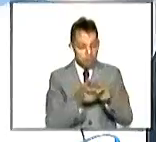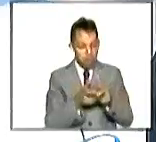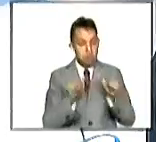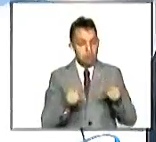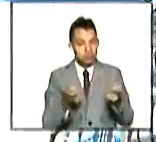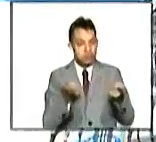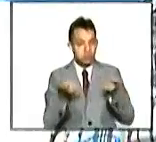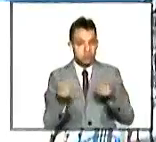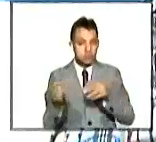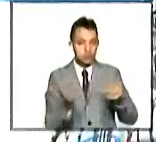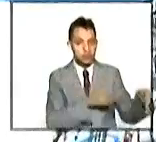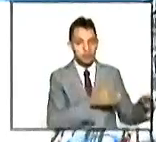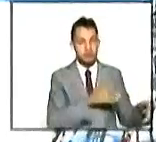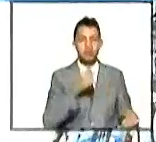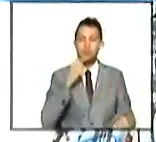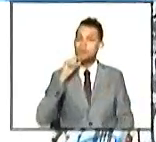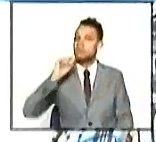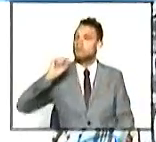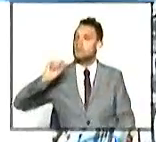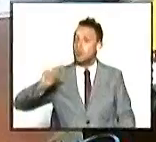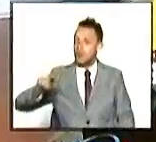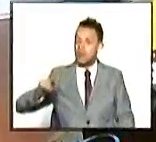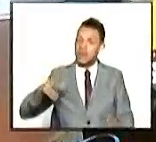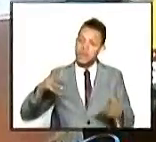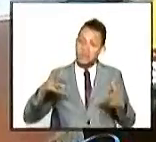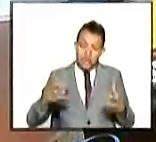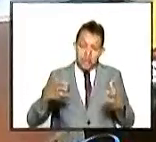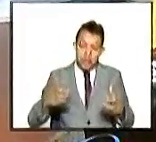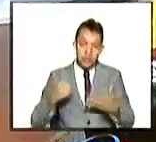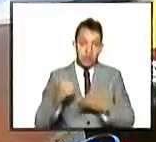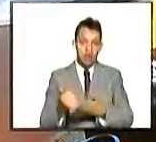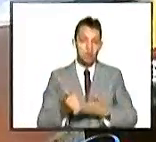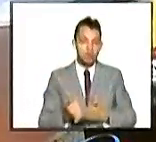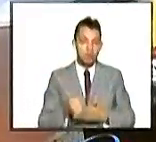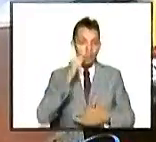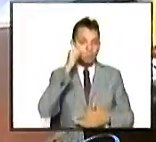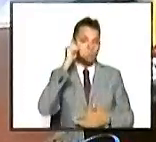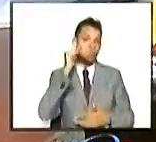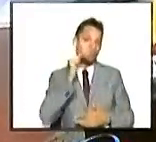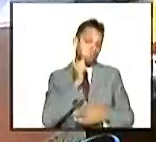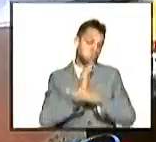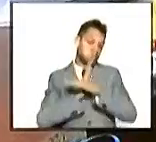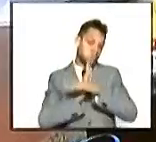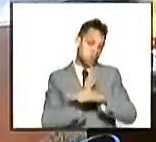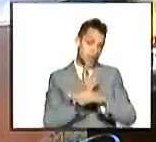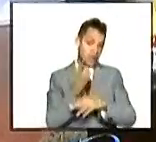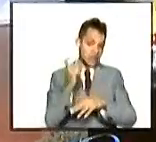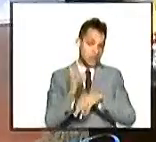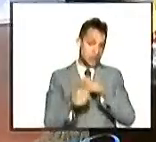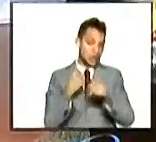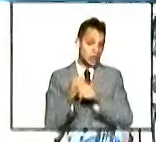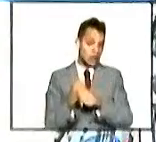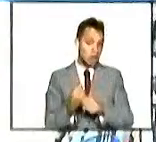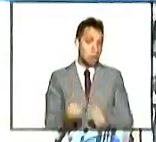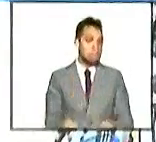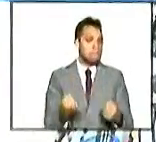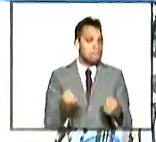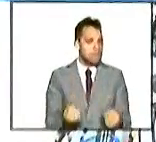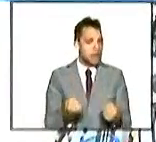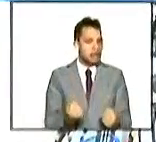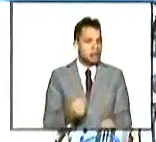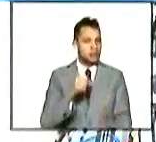sus medicamentos. Pregunta Lizeth, me gustaría que me diera un buen método de planificación. Tengo 16 años y peso